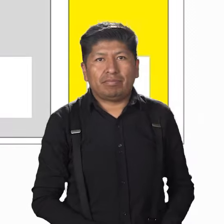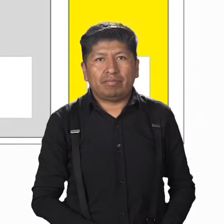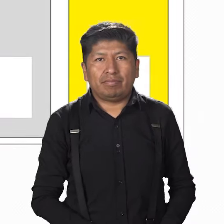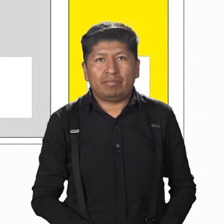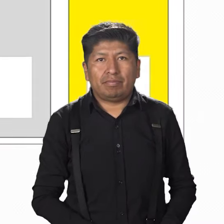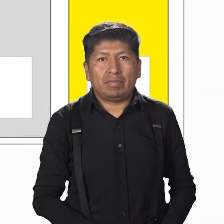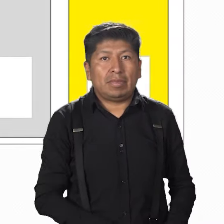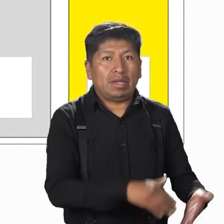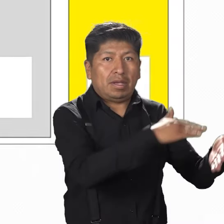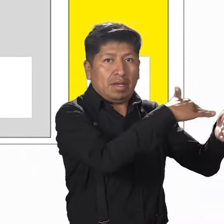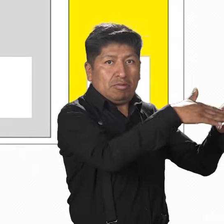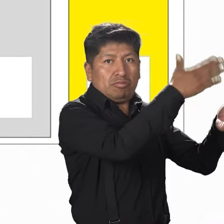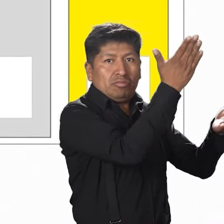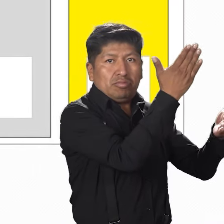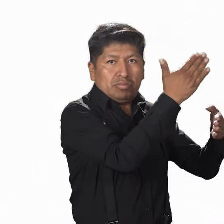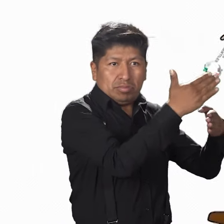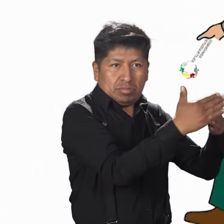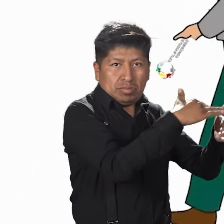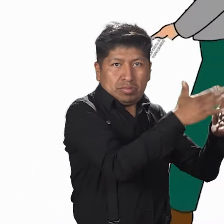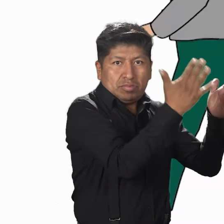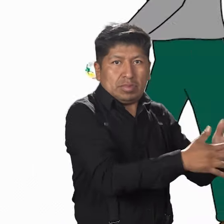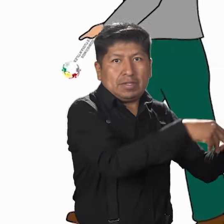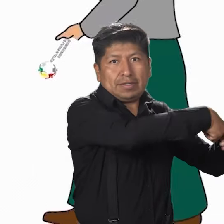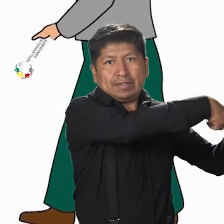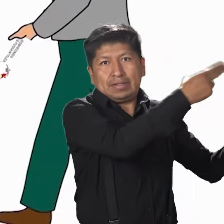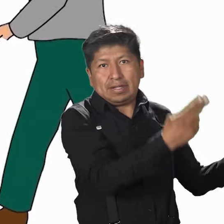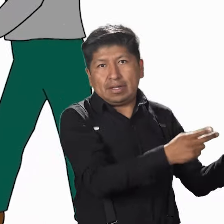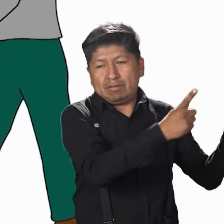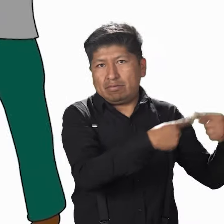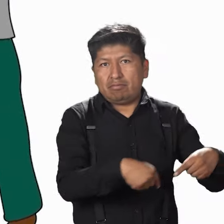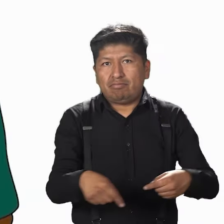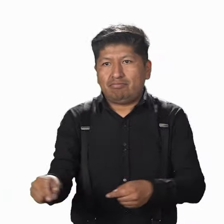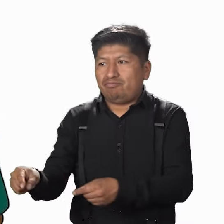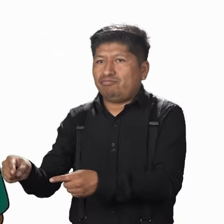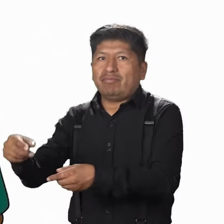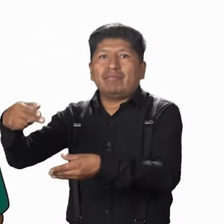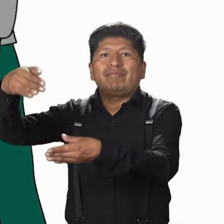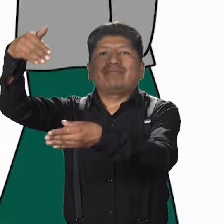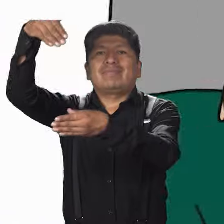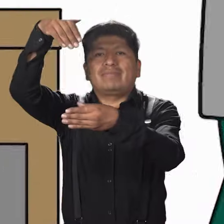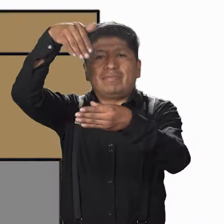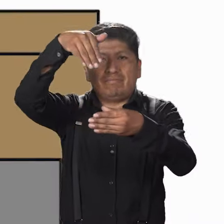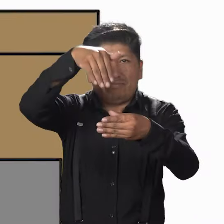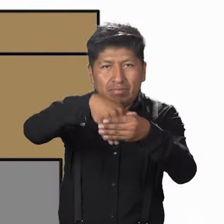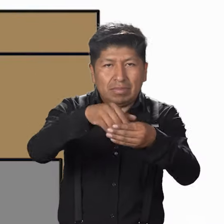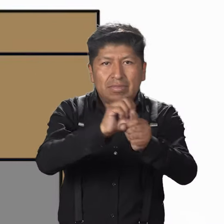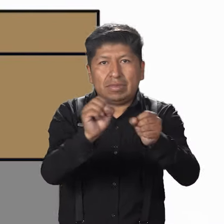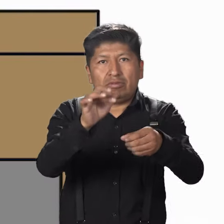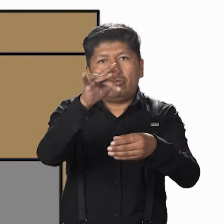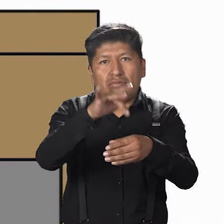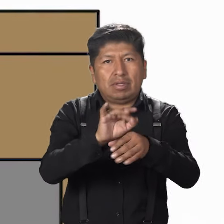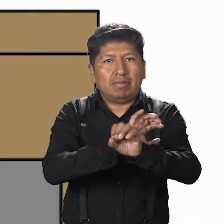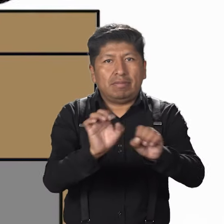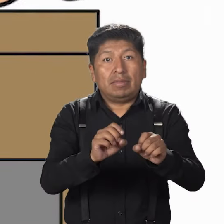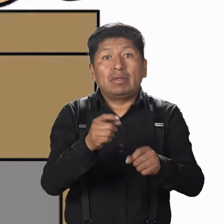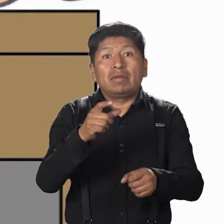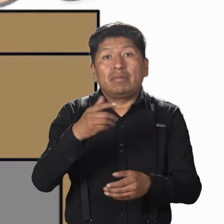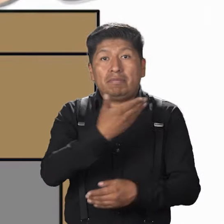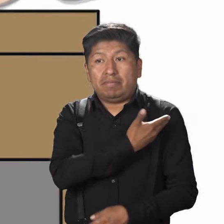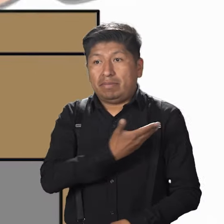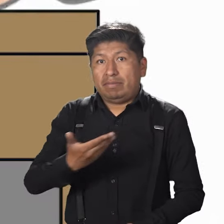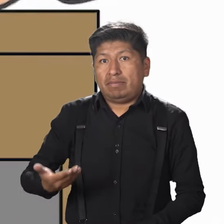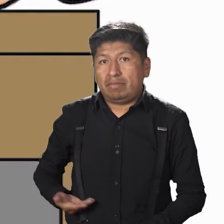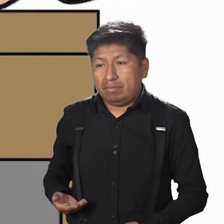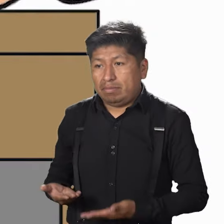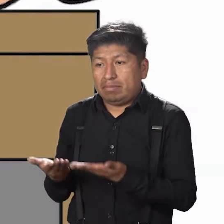para emitir su voto. El estudiante sale del recinto reservado y deposita la papeleta en el ánfora sin tocar